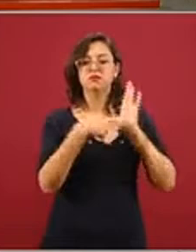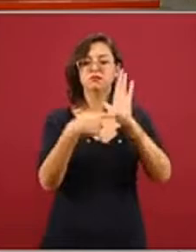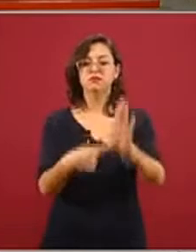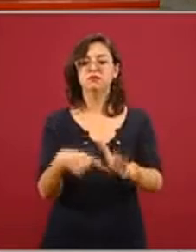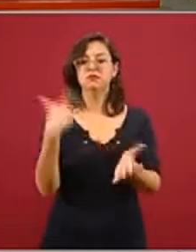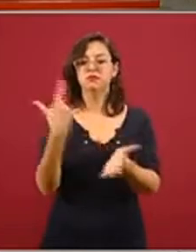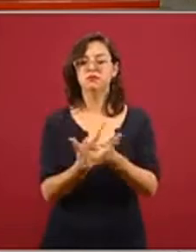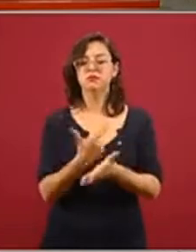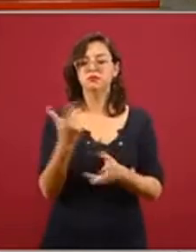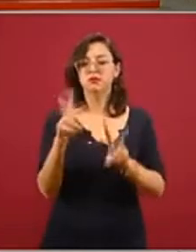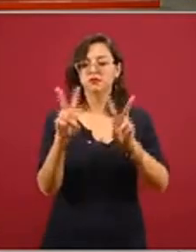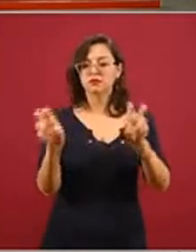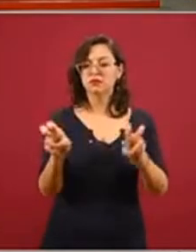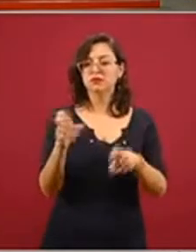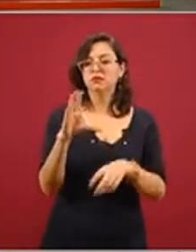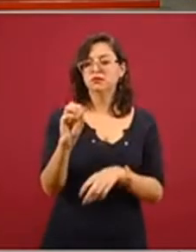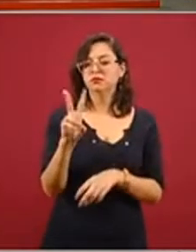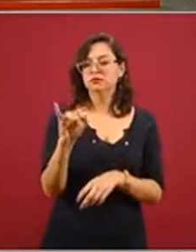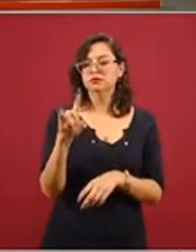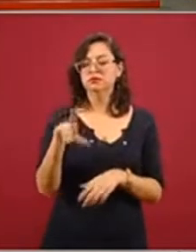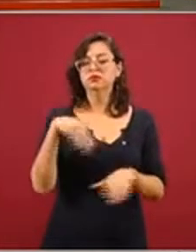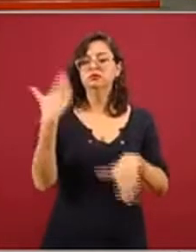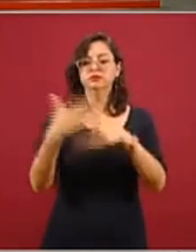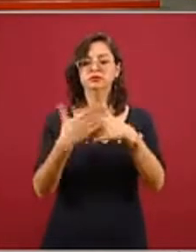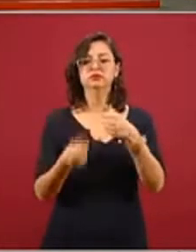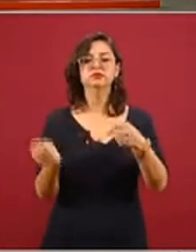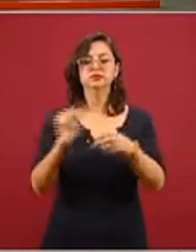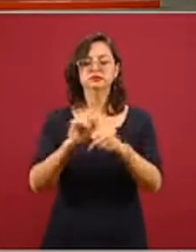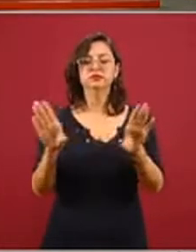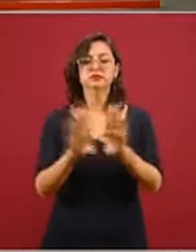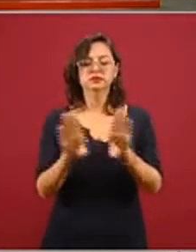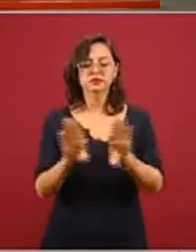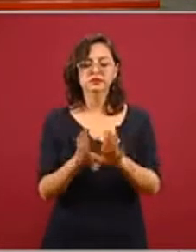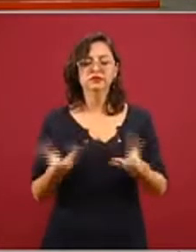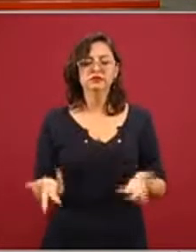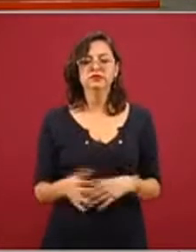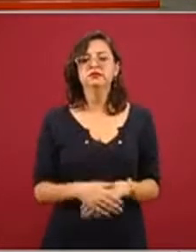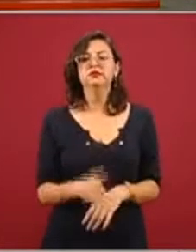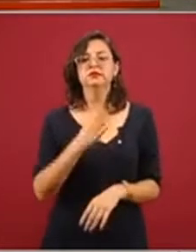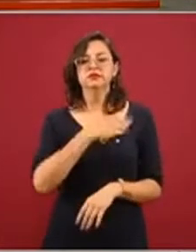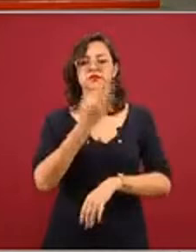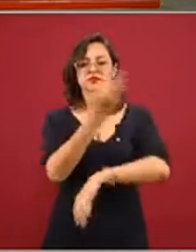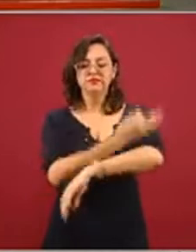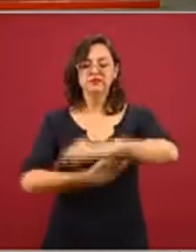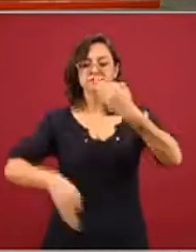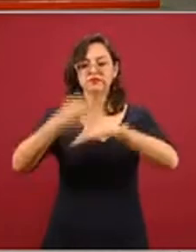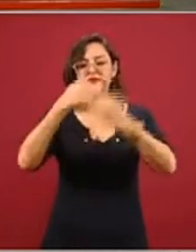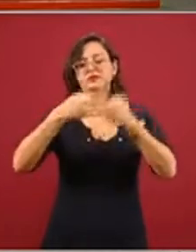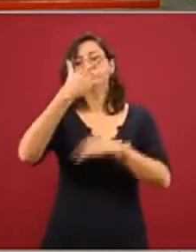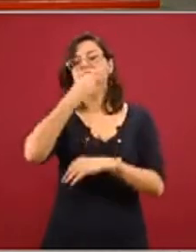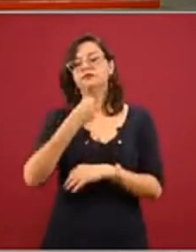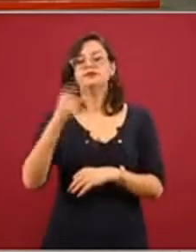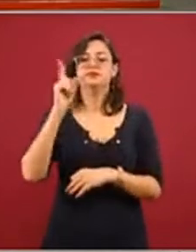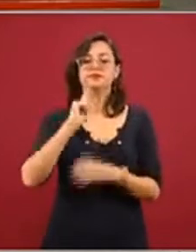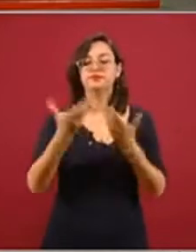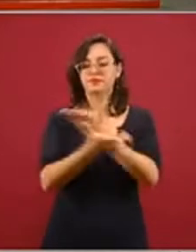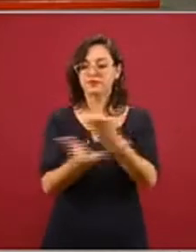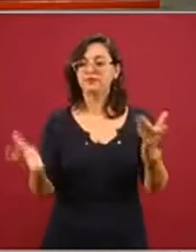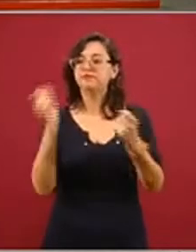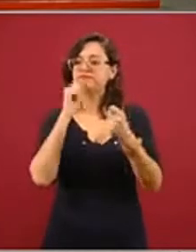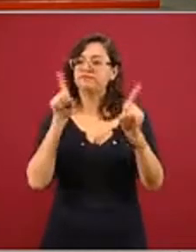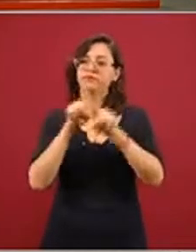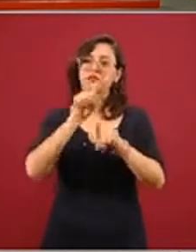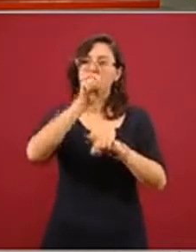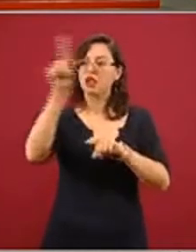la semana próxima. Con mucho gusto, doctor López-Gatell. Muchas gracias. Muy buenas tardes a todas y todos en Palacio Nacional y en casa.